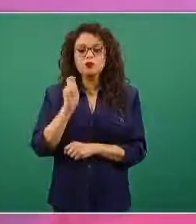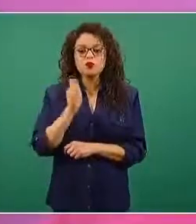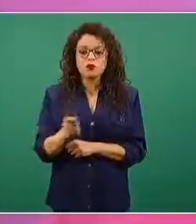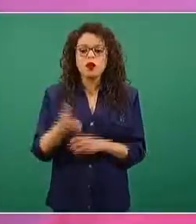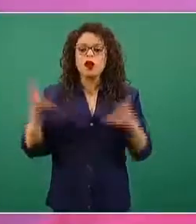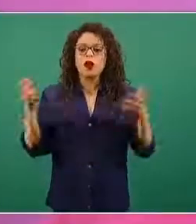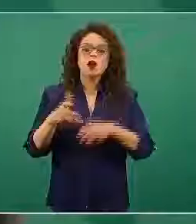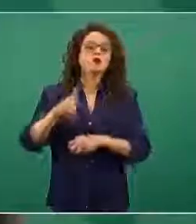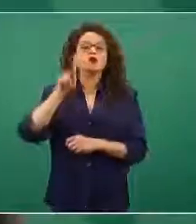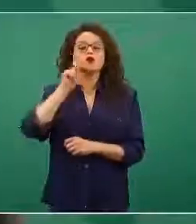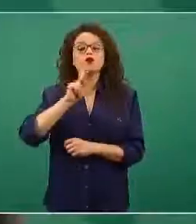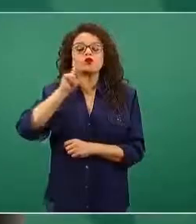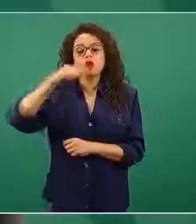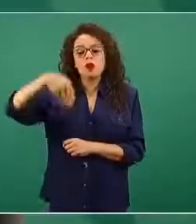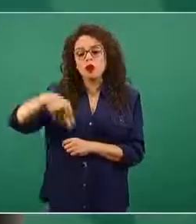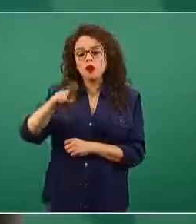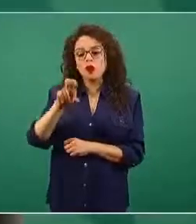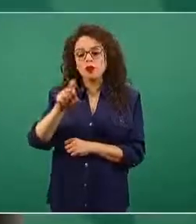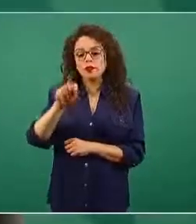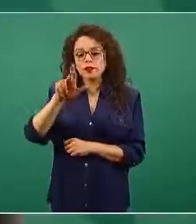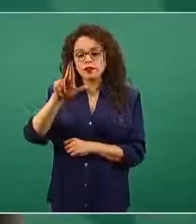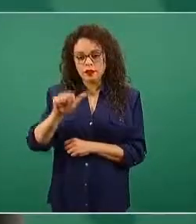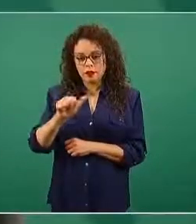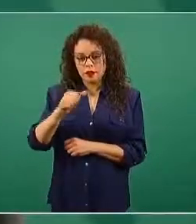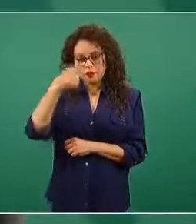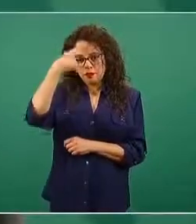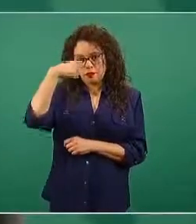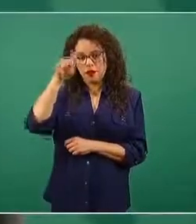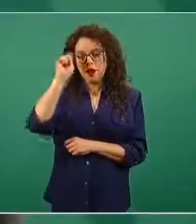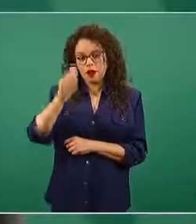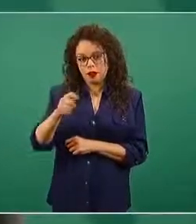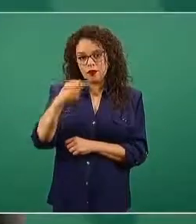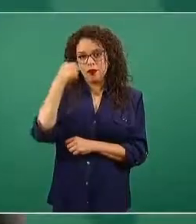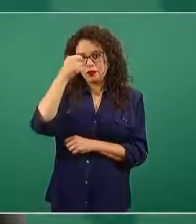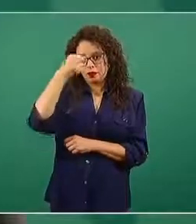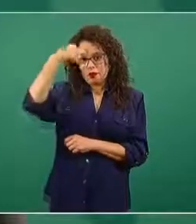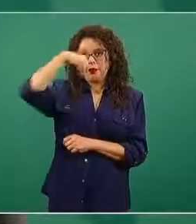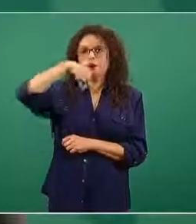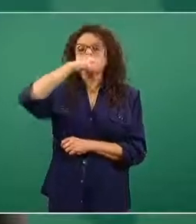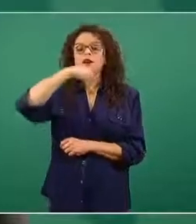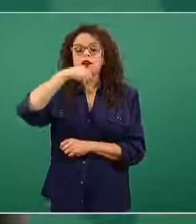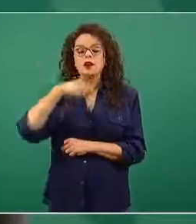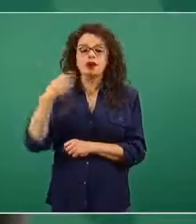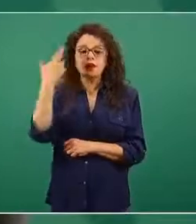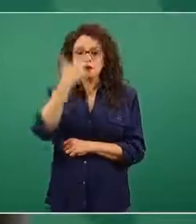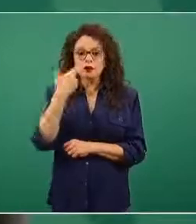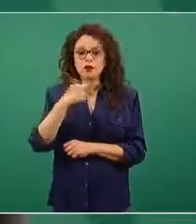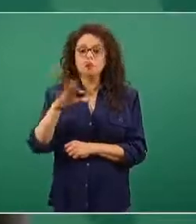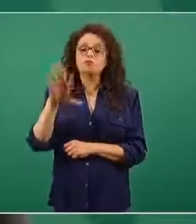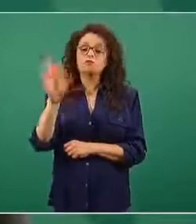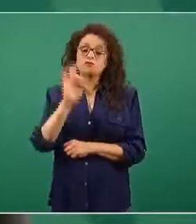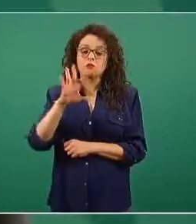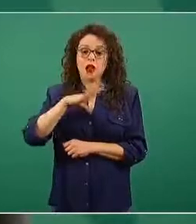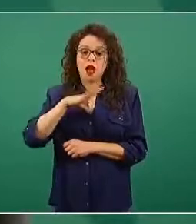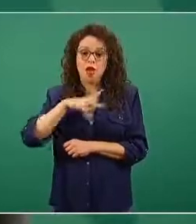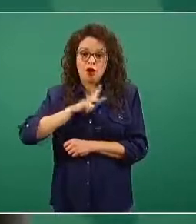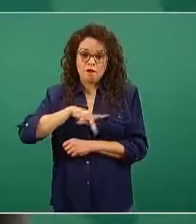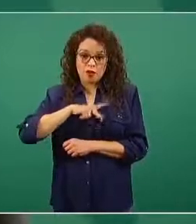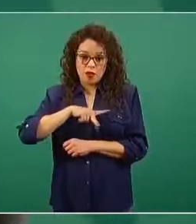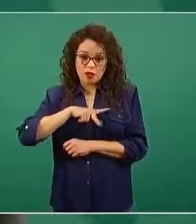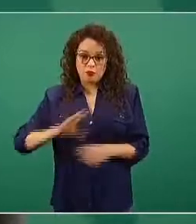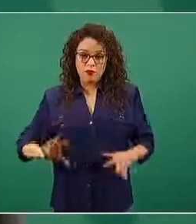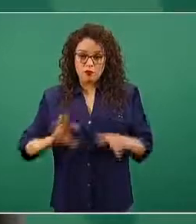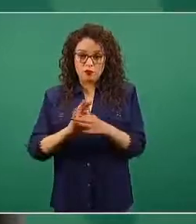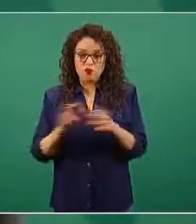de muestras para un seguimiento pues de una vigilancia virológica asociada a una vigilancia epidemiológica, sobre todo